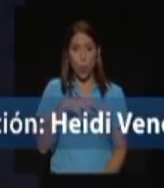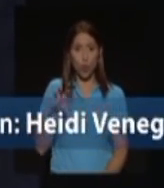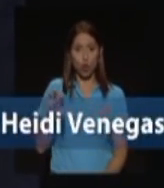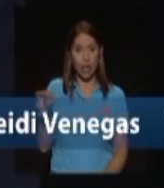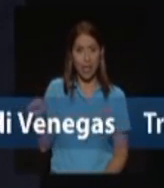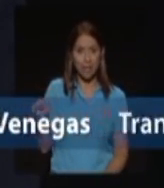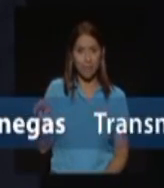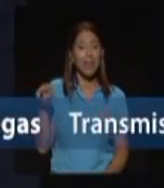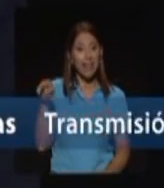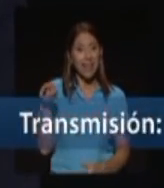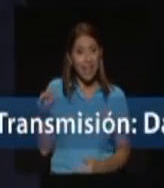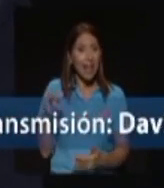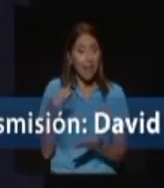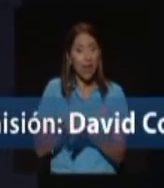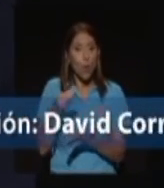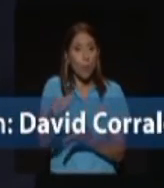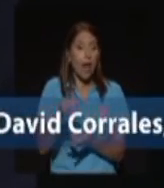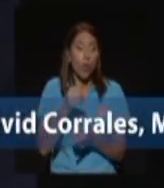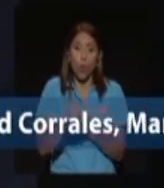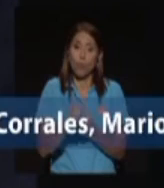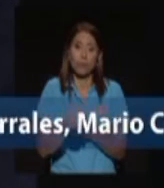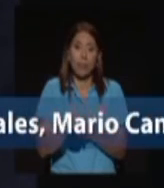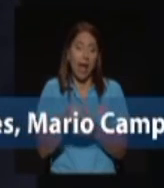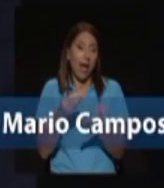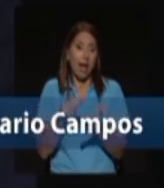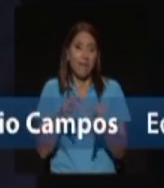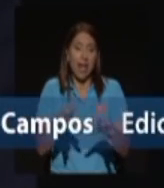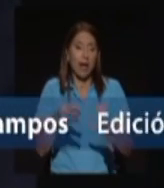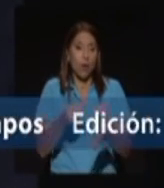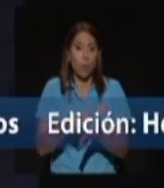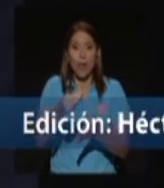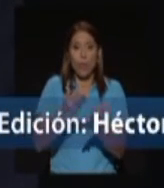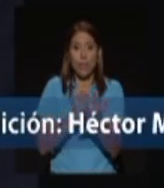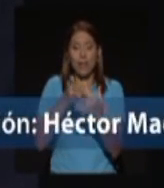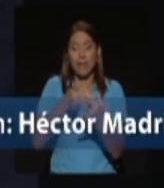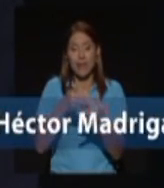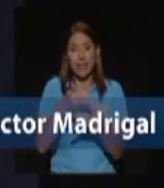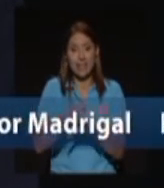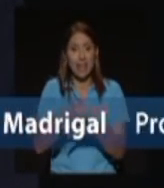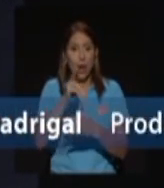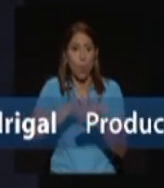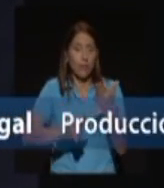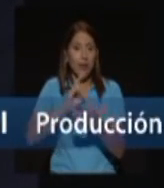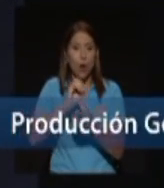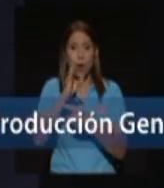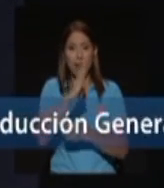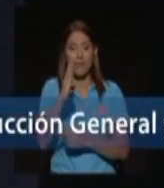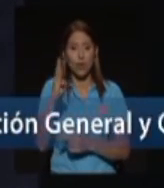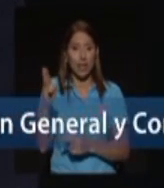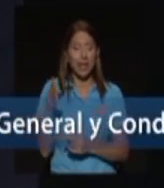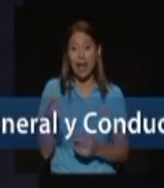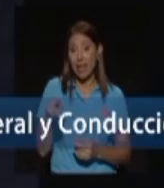él había comprado, que él había adquirido, o que le había pedido a la biblioteca que adquiriera, ¿verdad? Y están